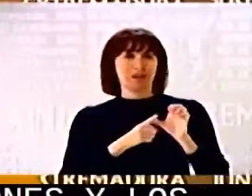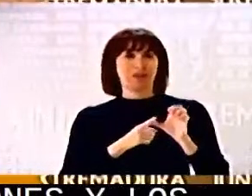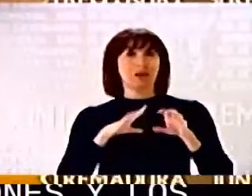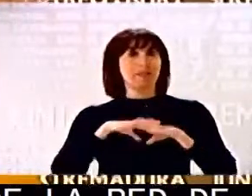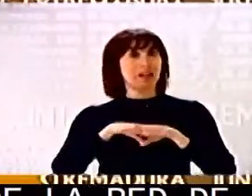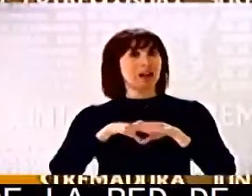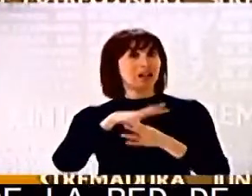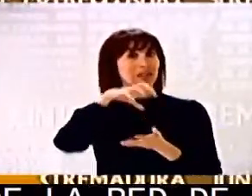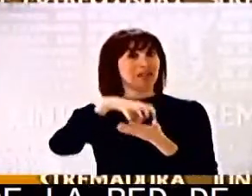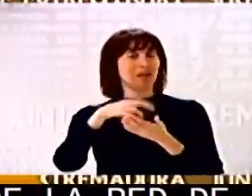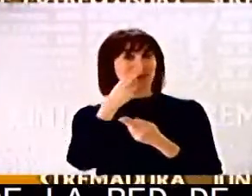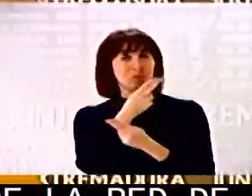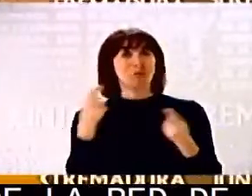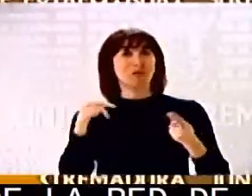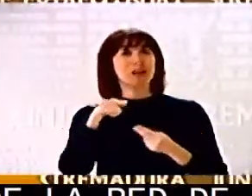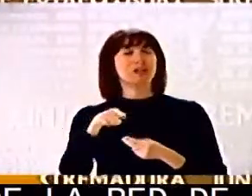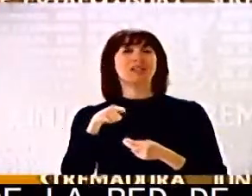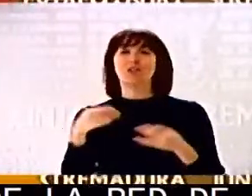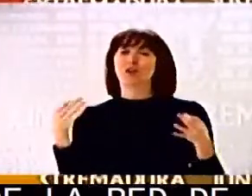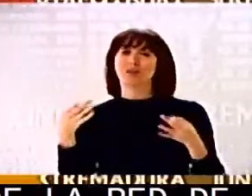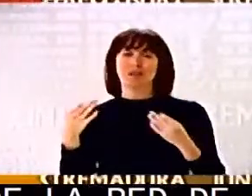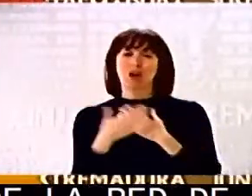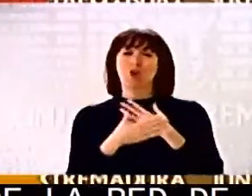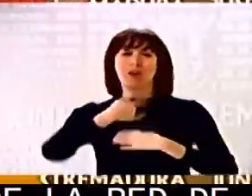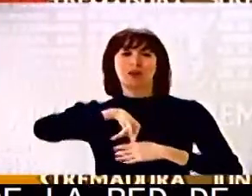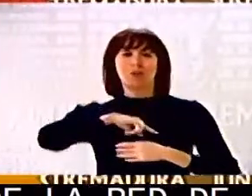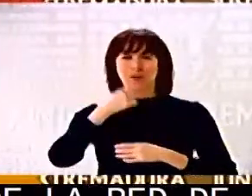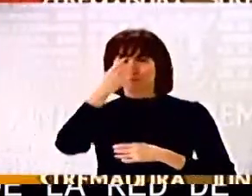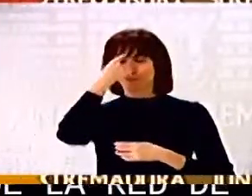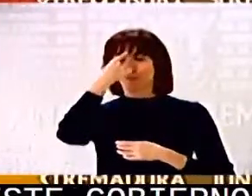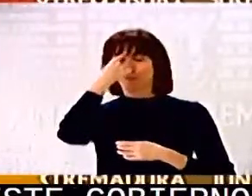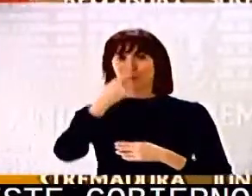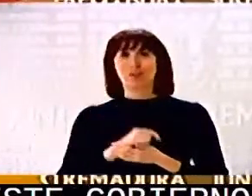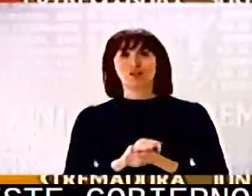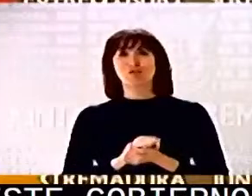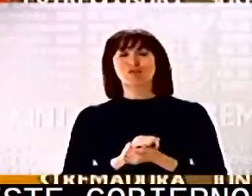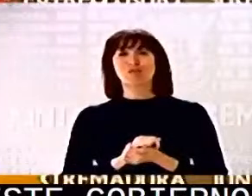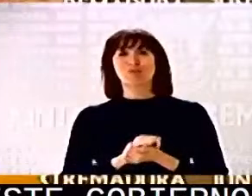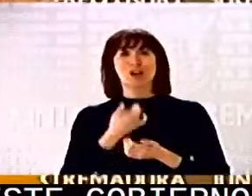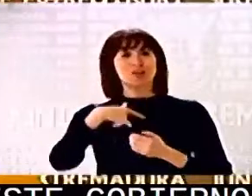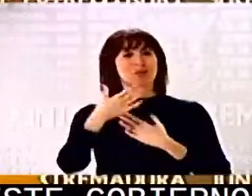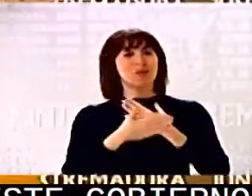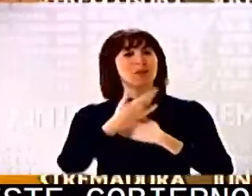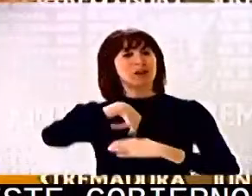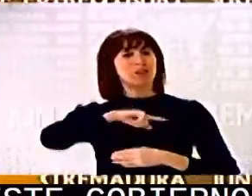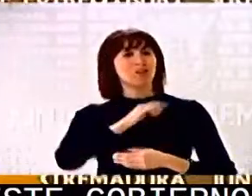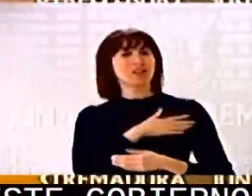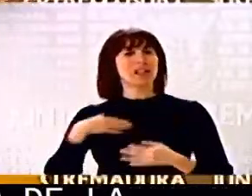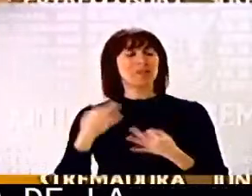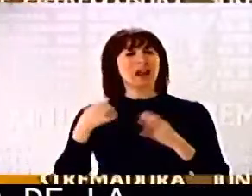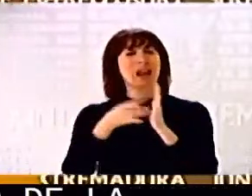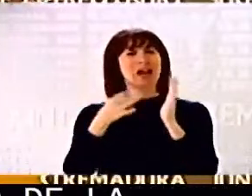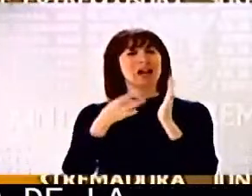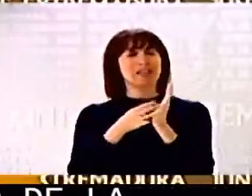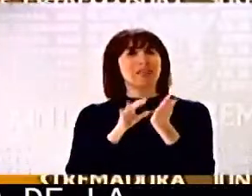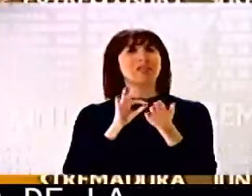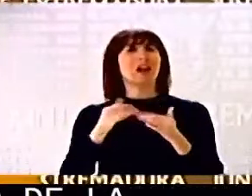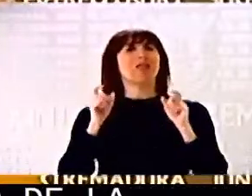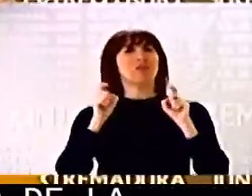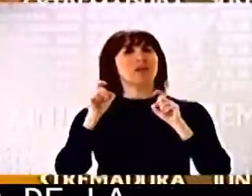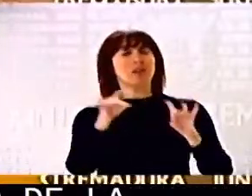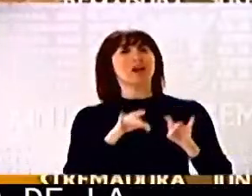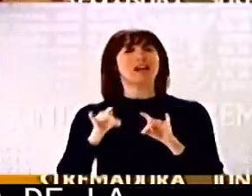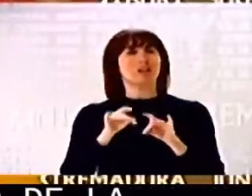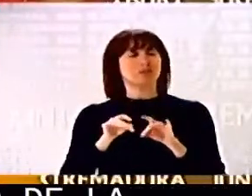centros públicos, es una constante en este Gobierno. Un Gobierno que apuesta por la calidad de la educación en nuestra región, no